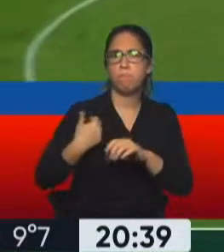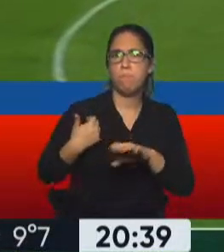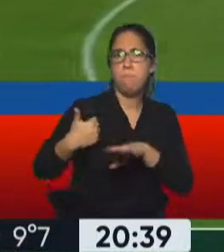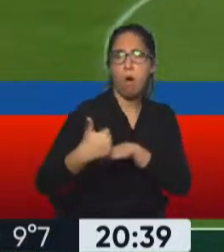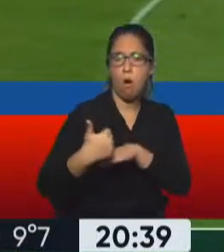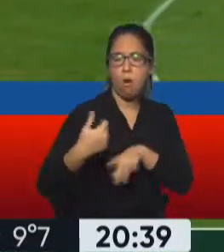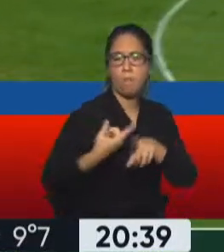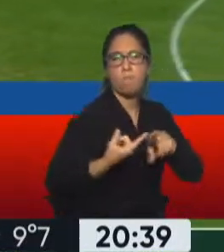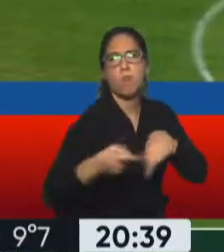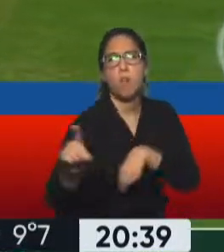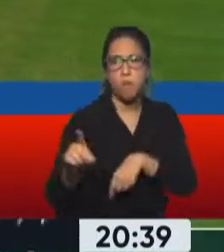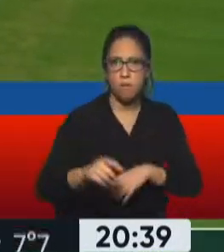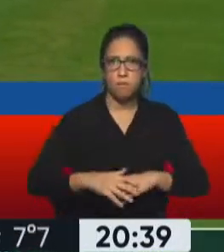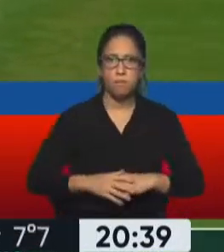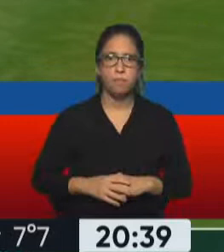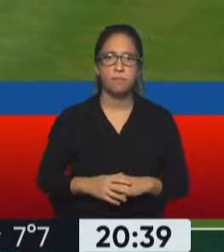posición.